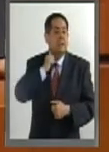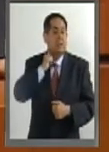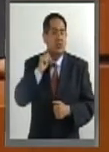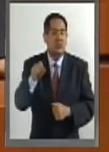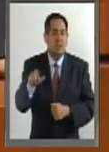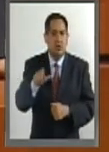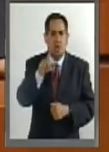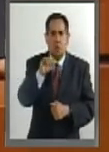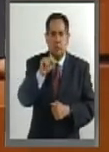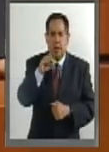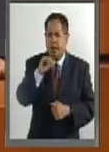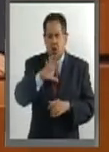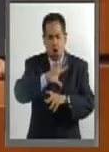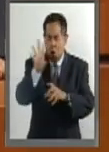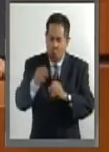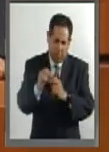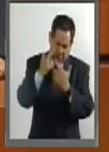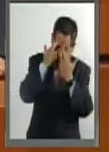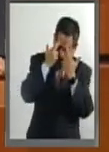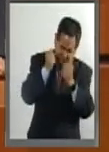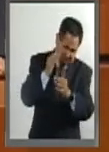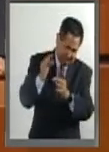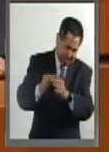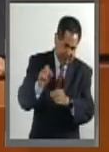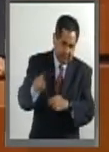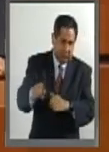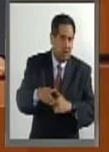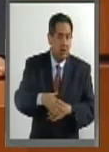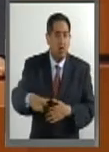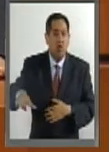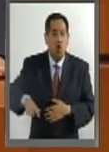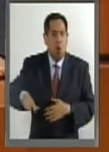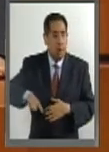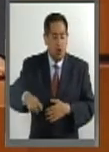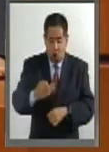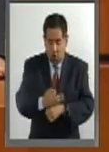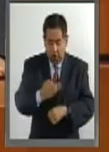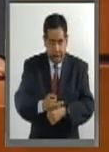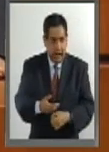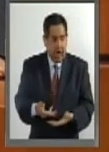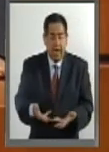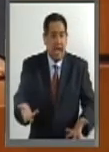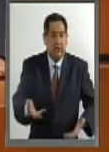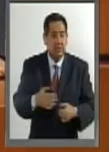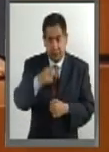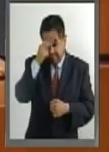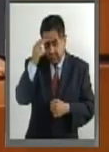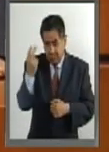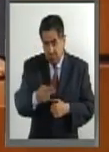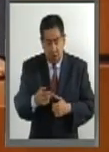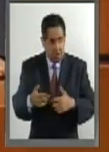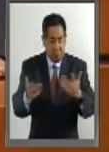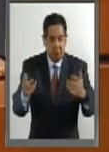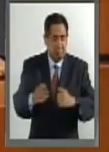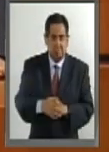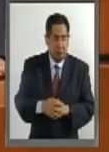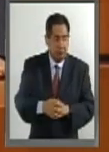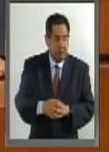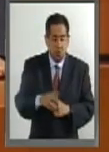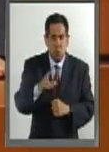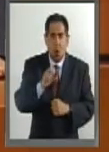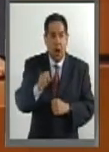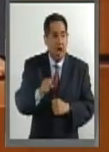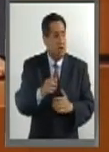María, lo ratifico completamente. Los gobiernos hasta hoy en México no han sacado